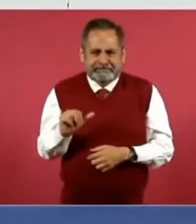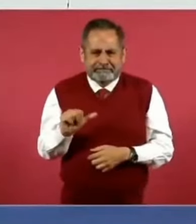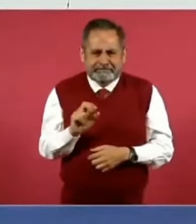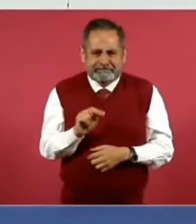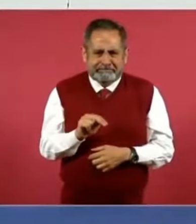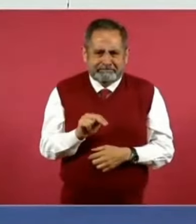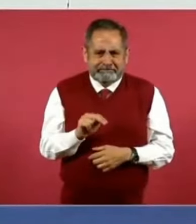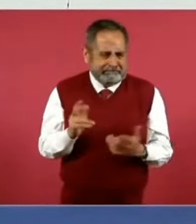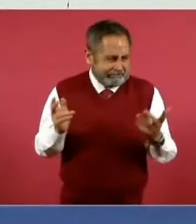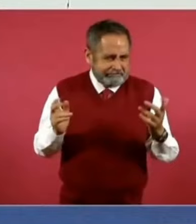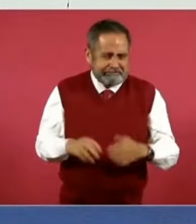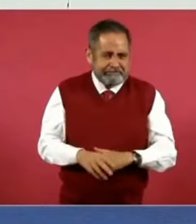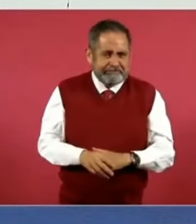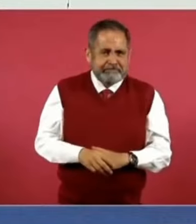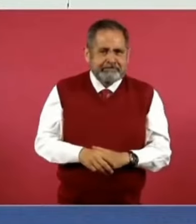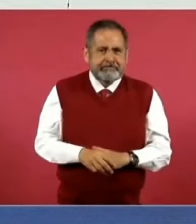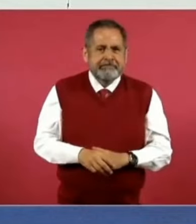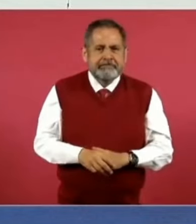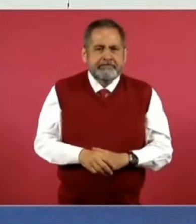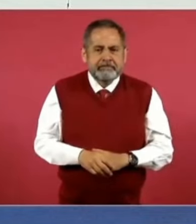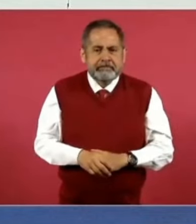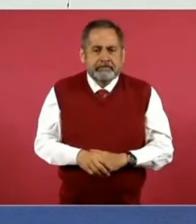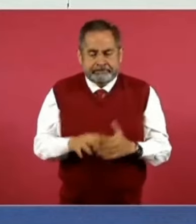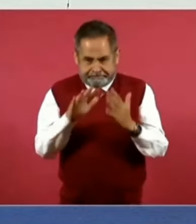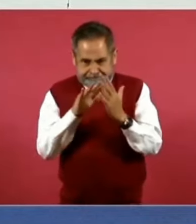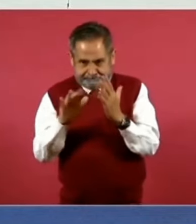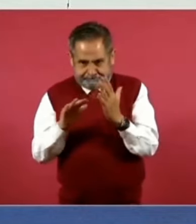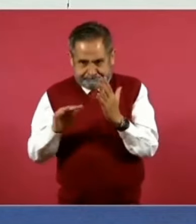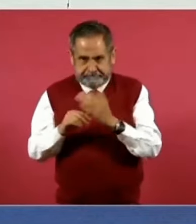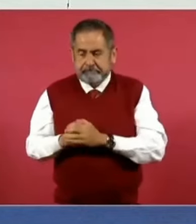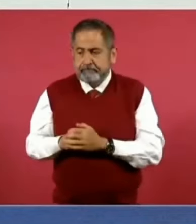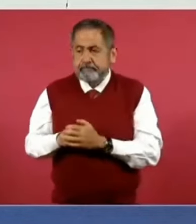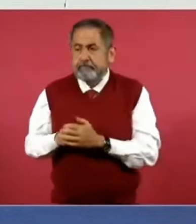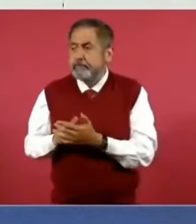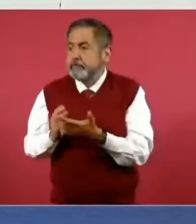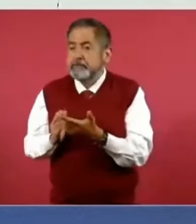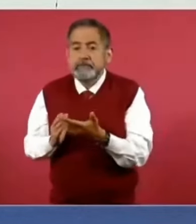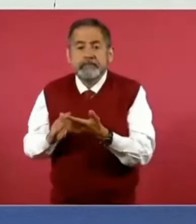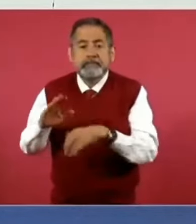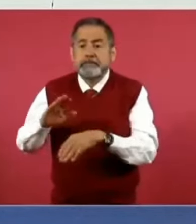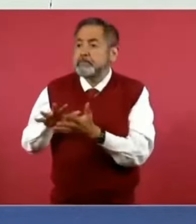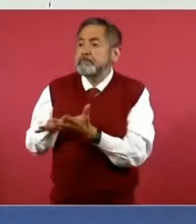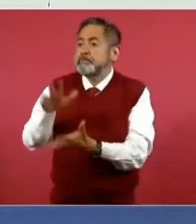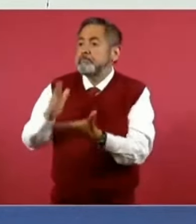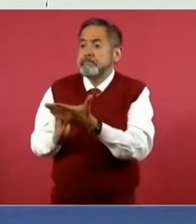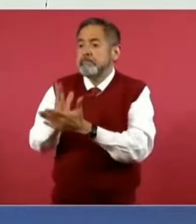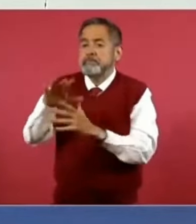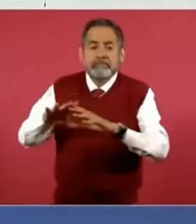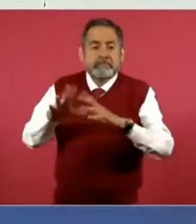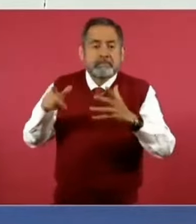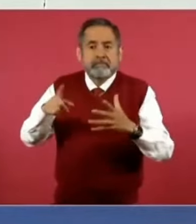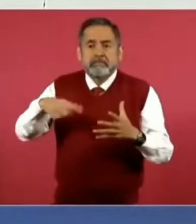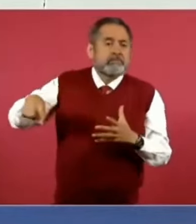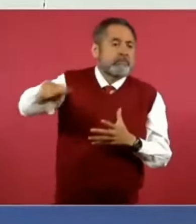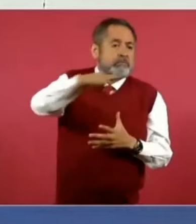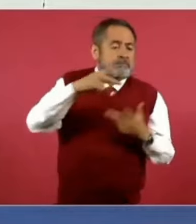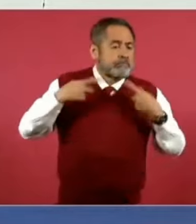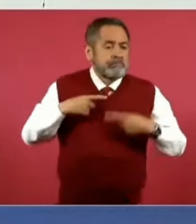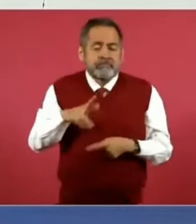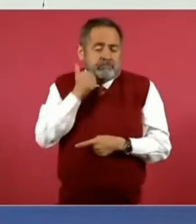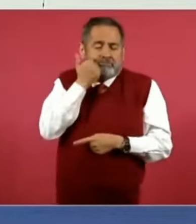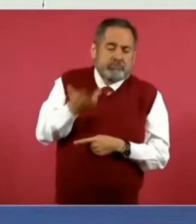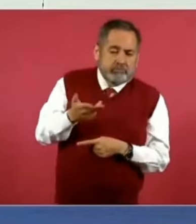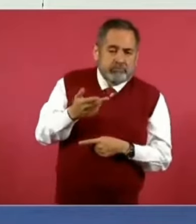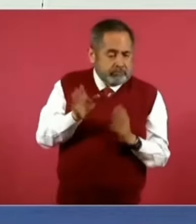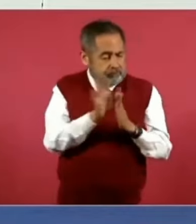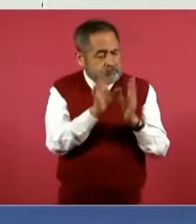tiempo la sobrre representación es una distorsión de la voluntad popular que la Constitución acota